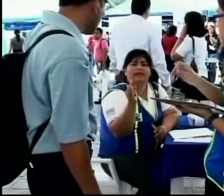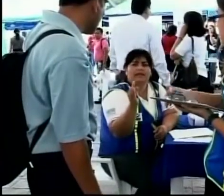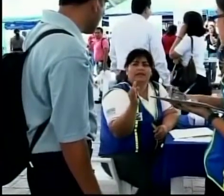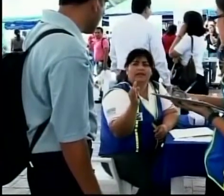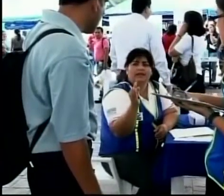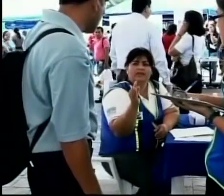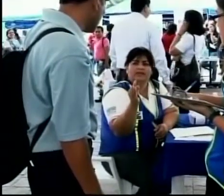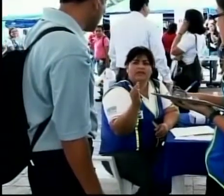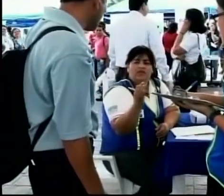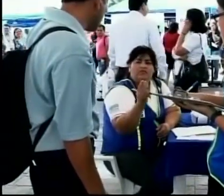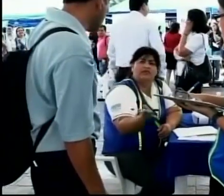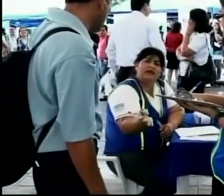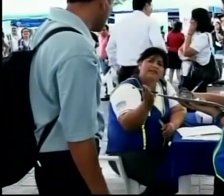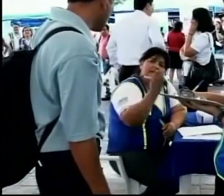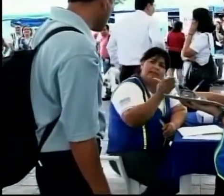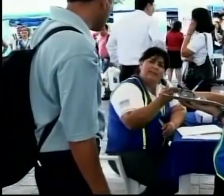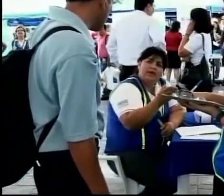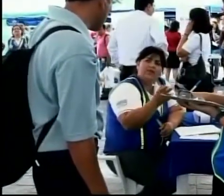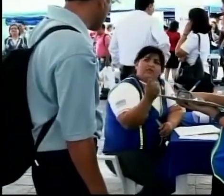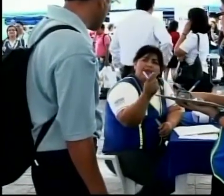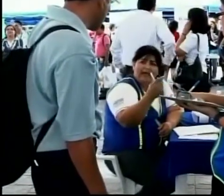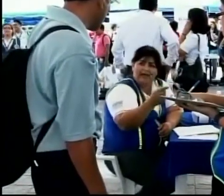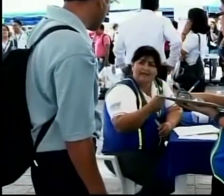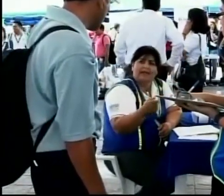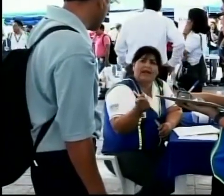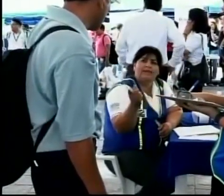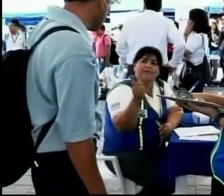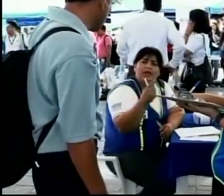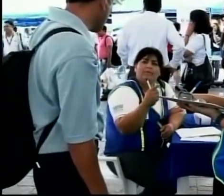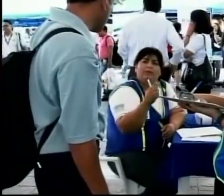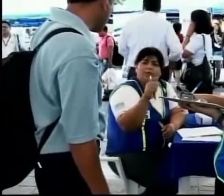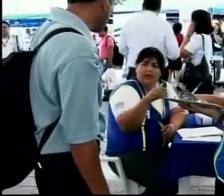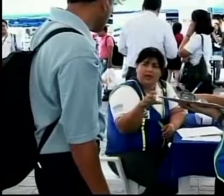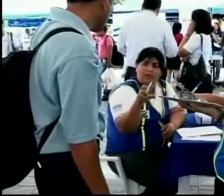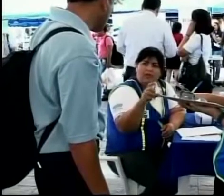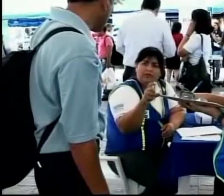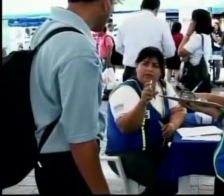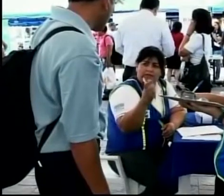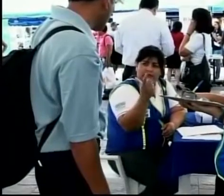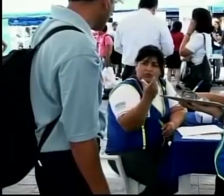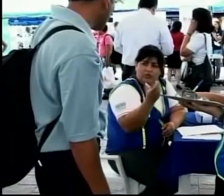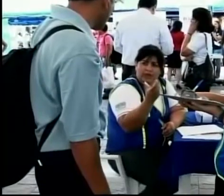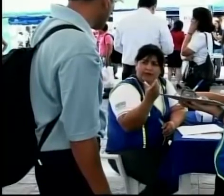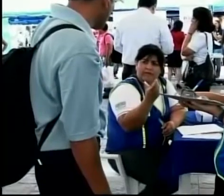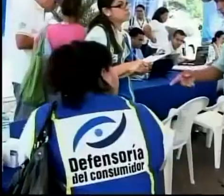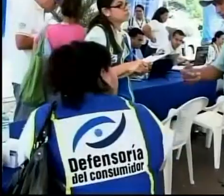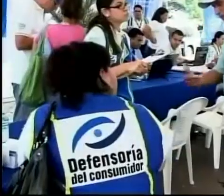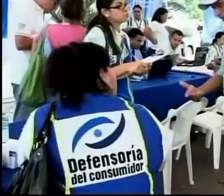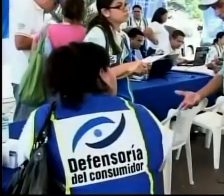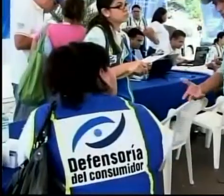los precios del gas propano para este mes. El tambo de 35 libras tiene un precio de